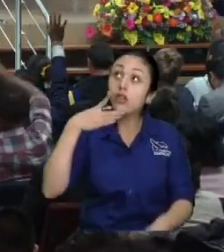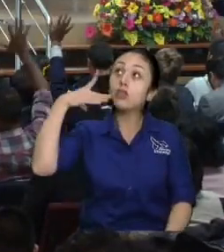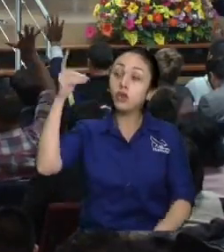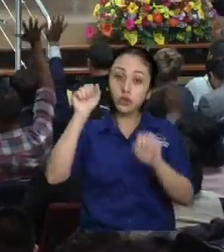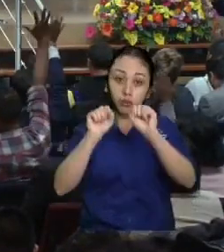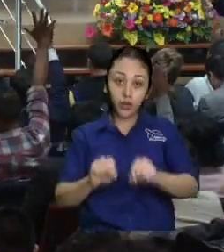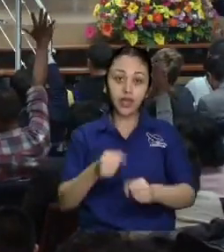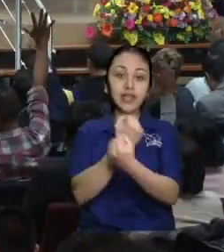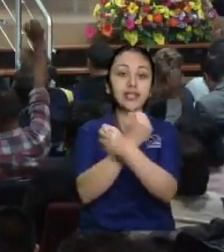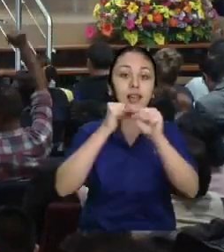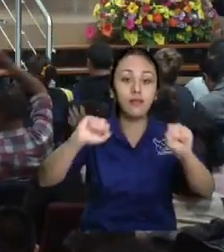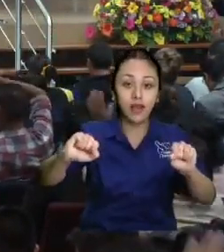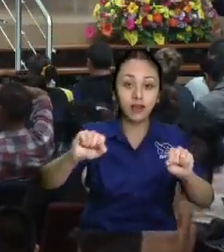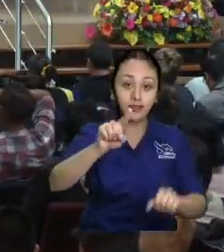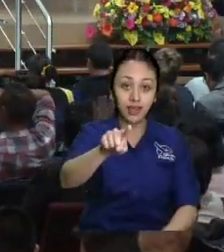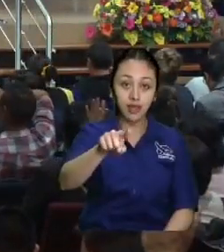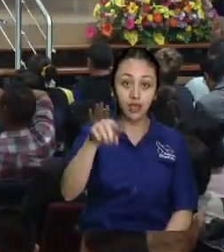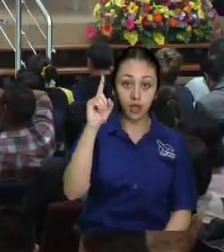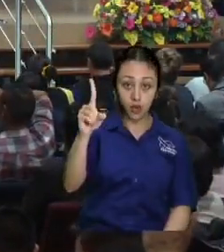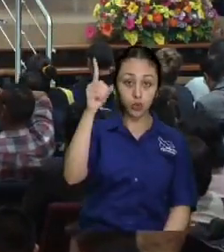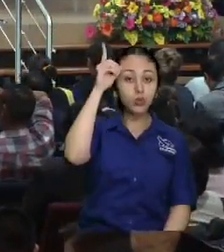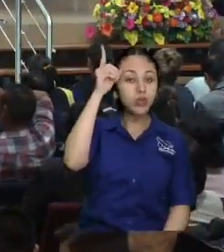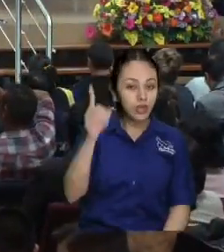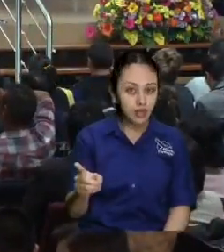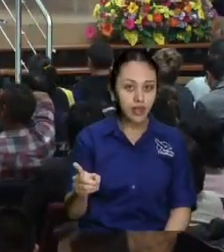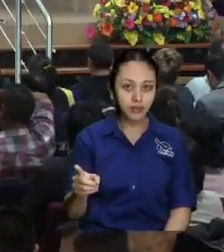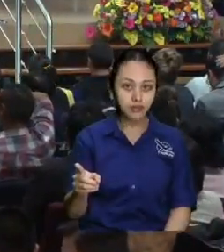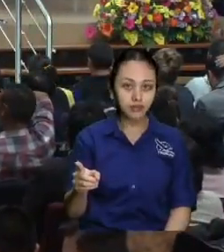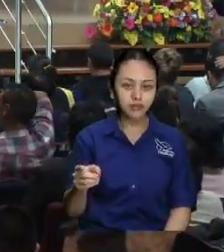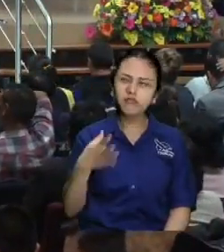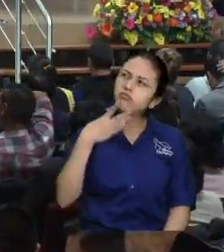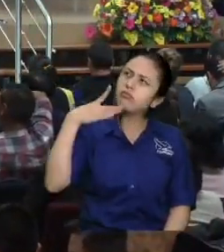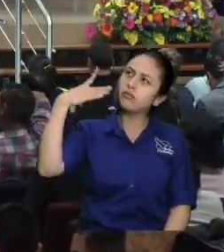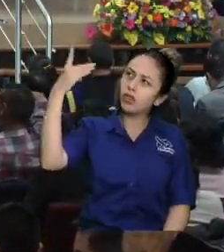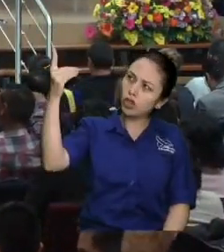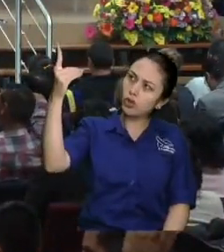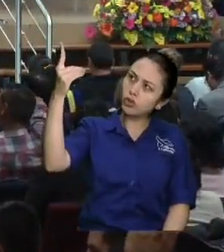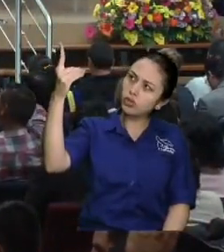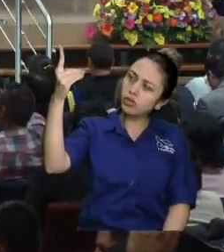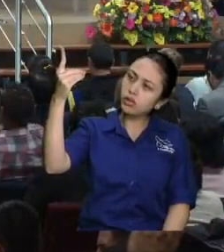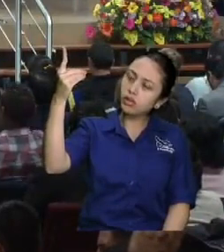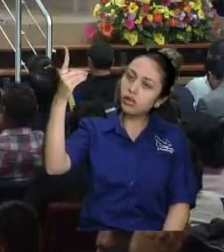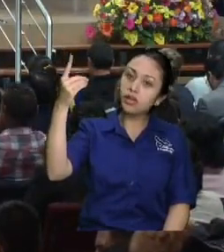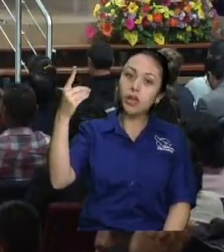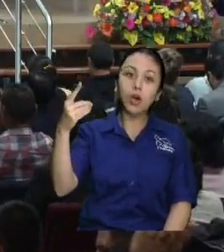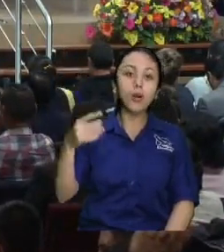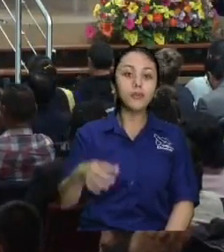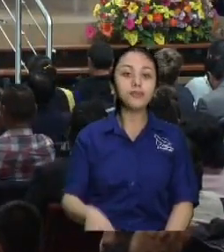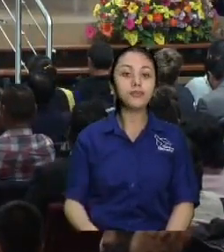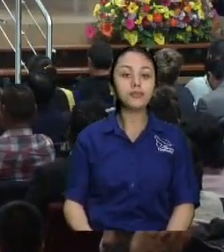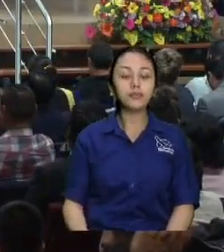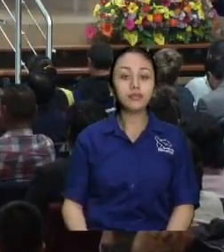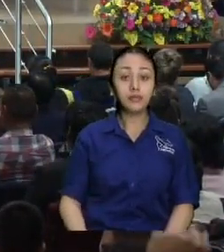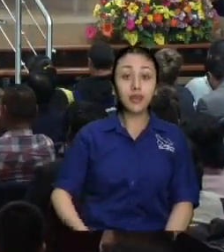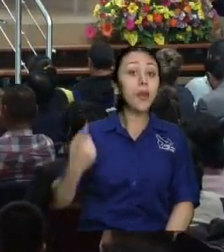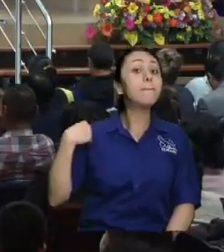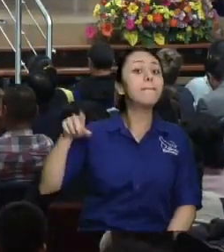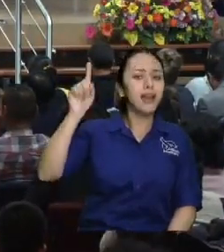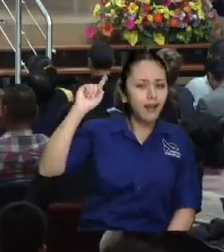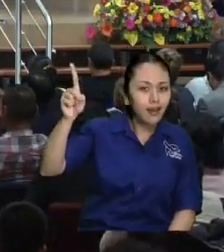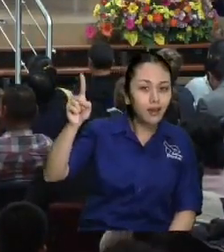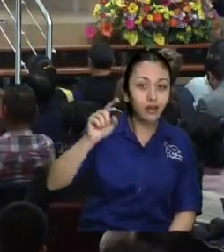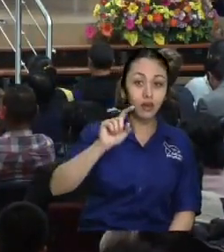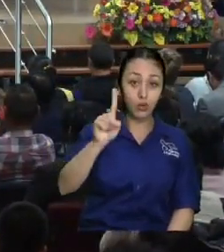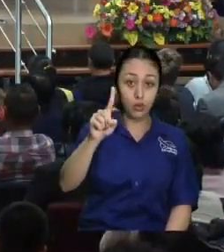estás? ¿Ah? ¿Será que Dios está limitado al tiempo? No, hermano, si para Él un